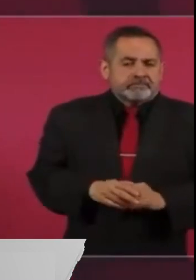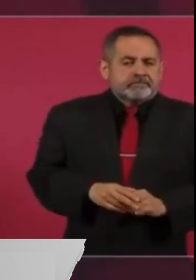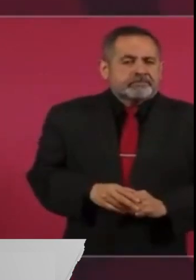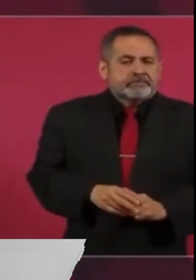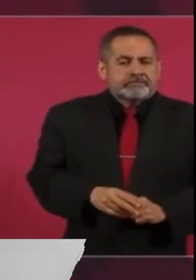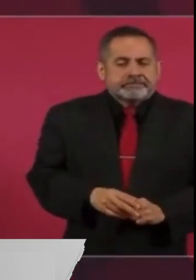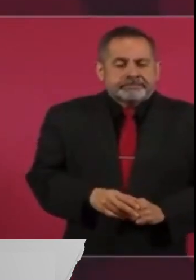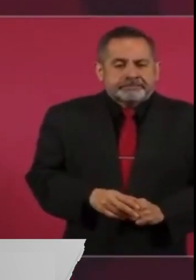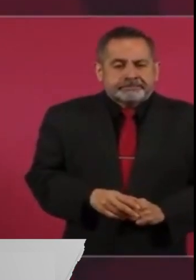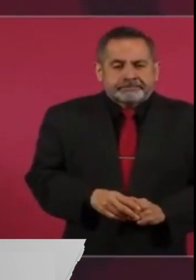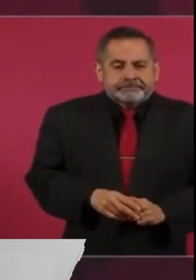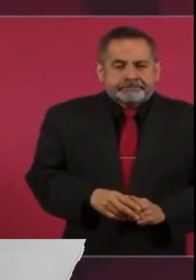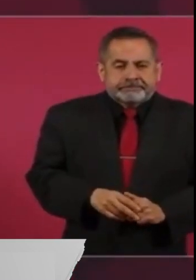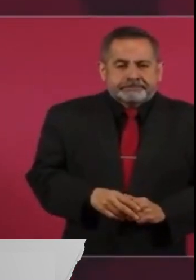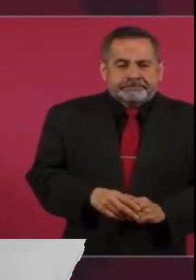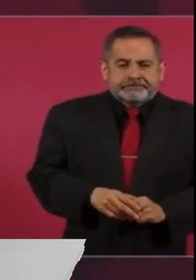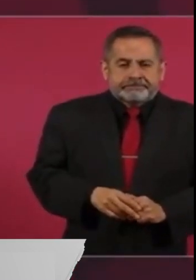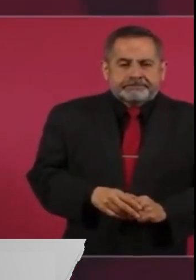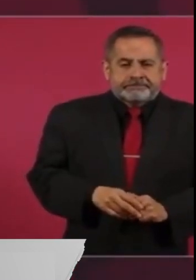dinamita,